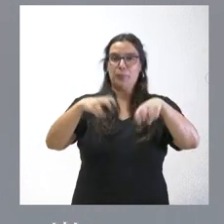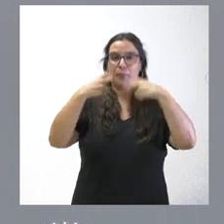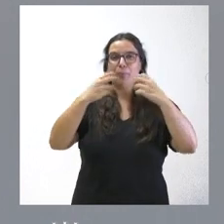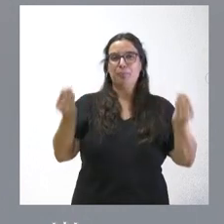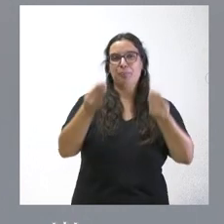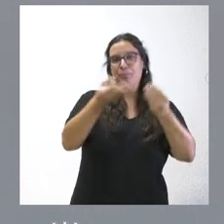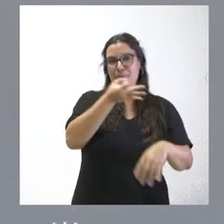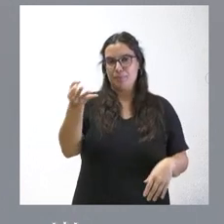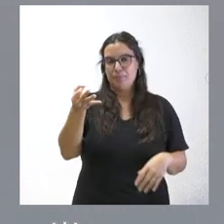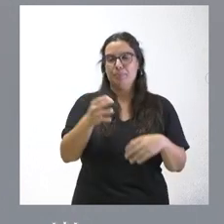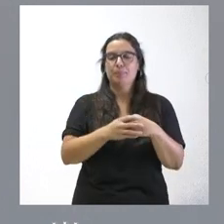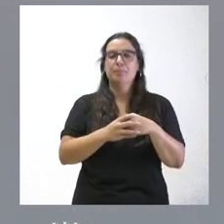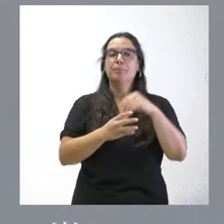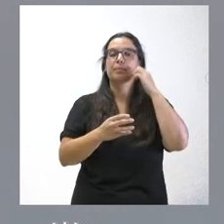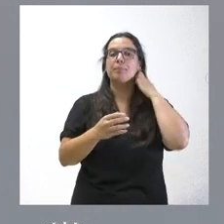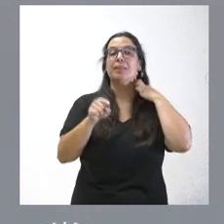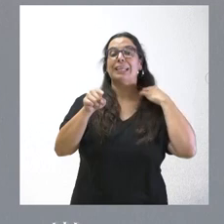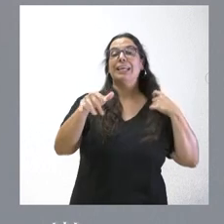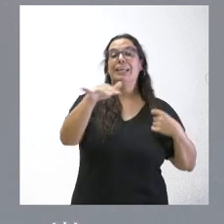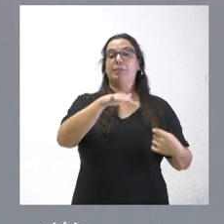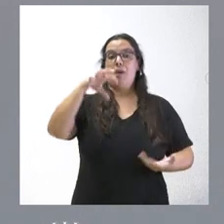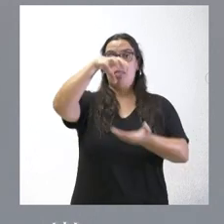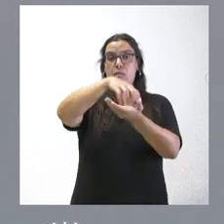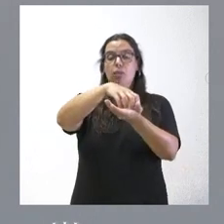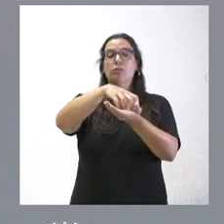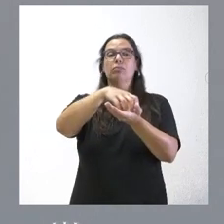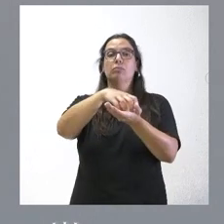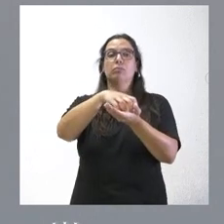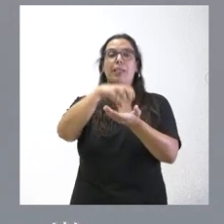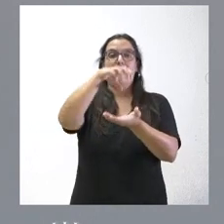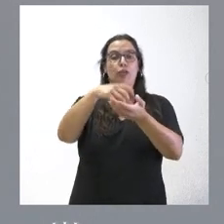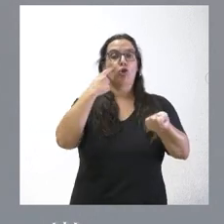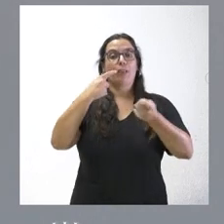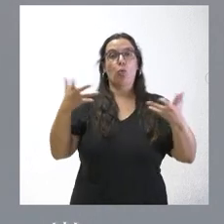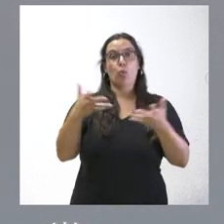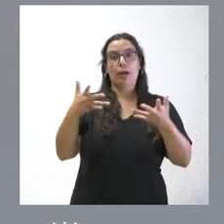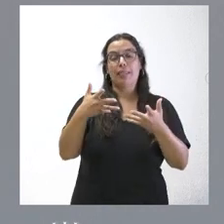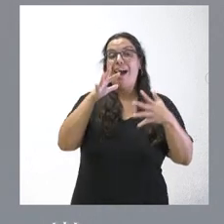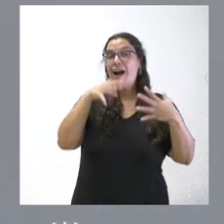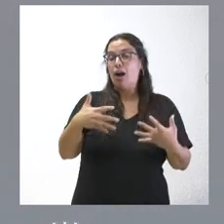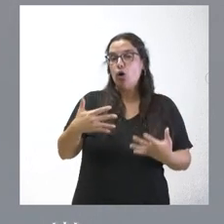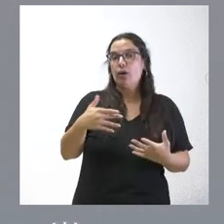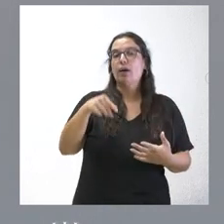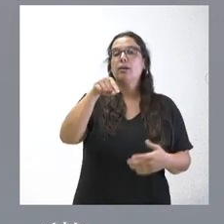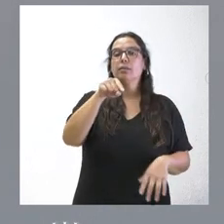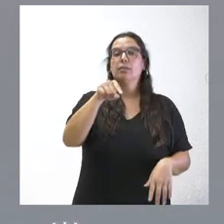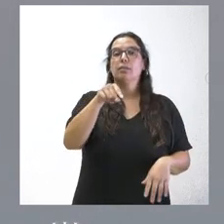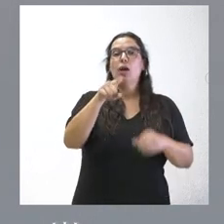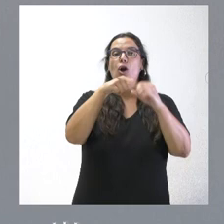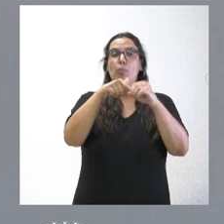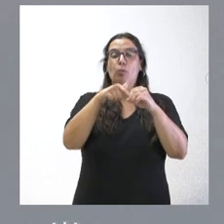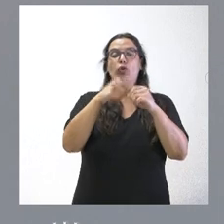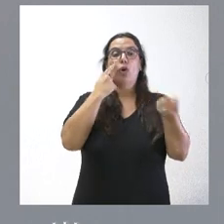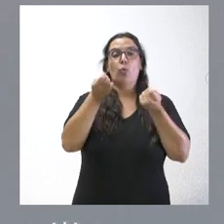eficiente este espacio del centro coordinador de urgencias dispone en la actualidad de 30 puestos de